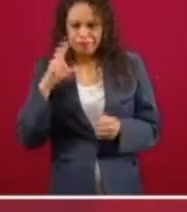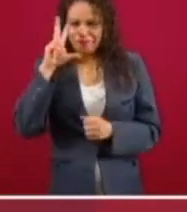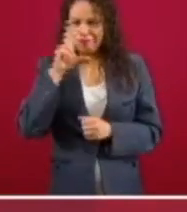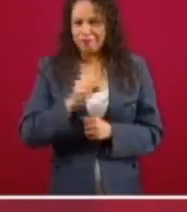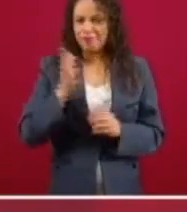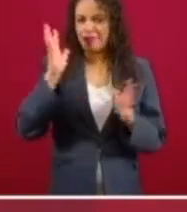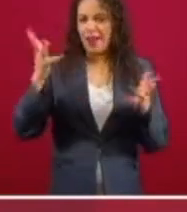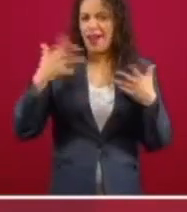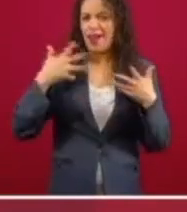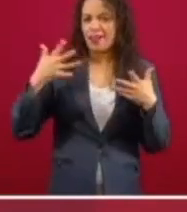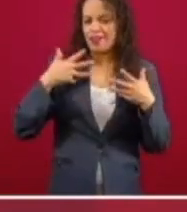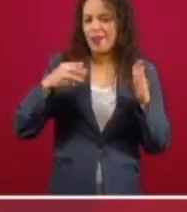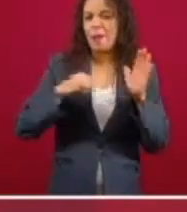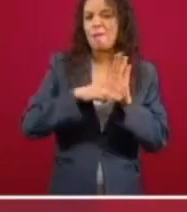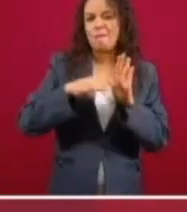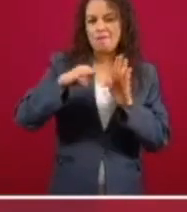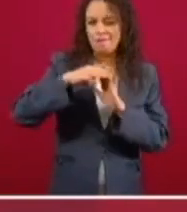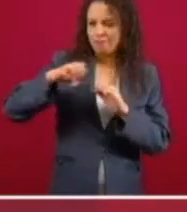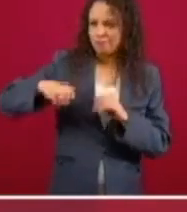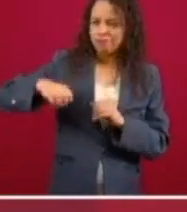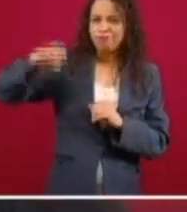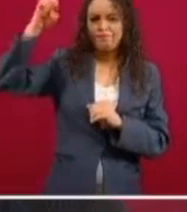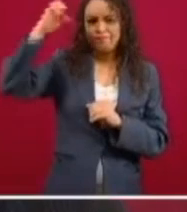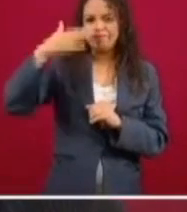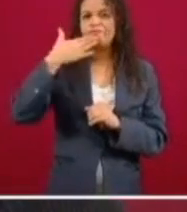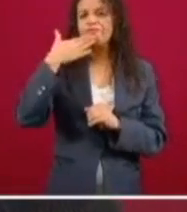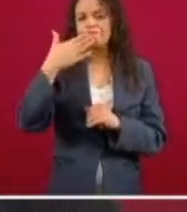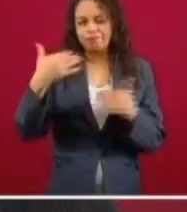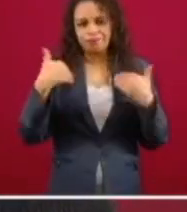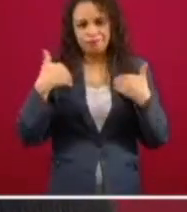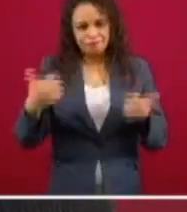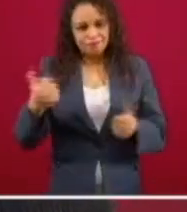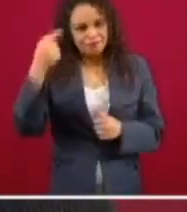ya es gente madura. No viejos,